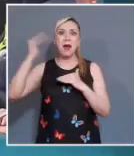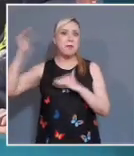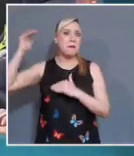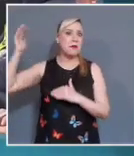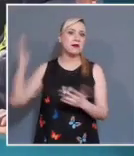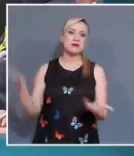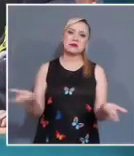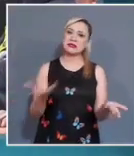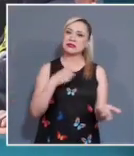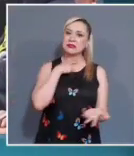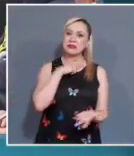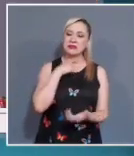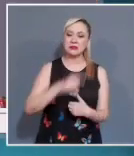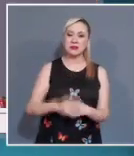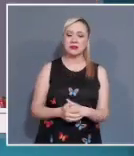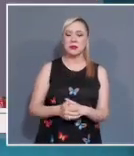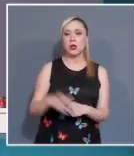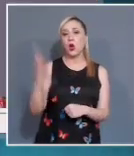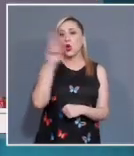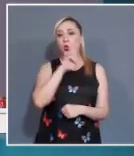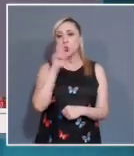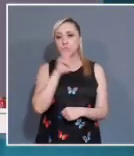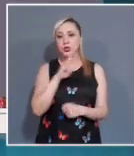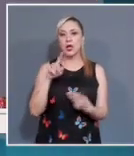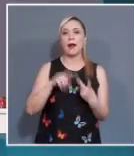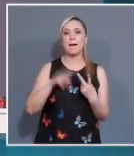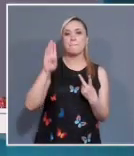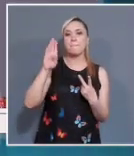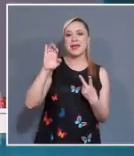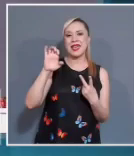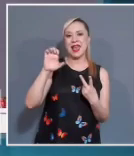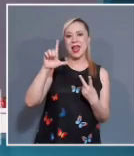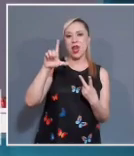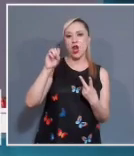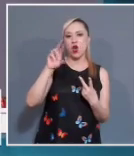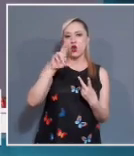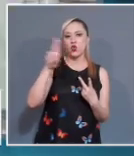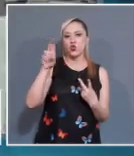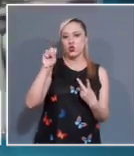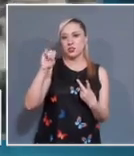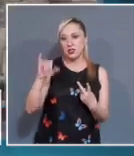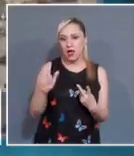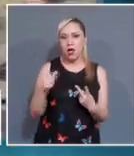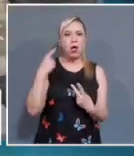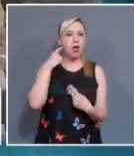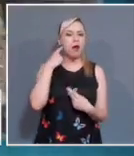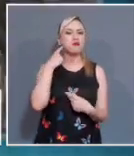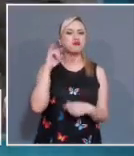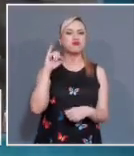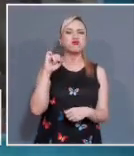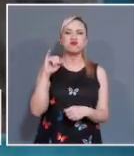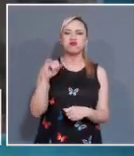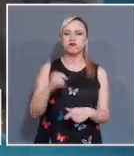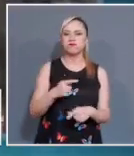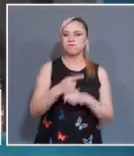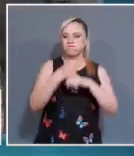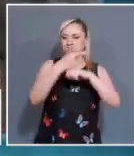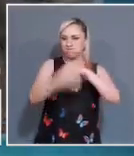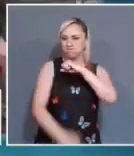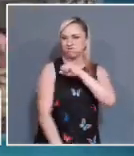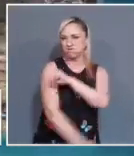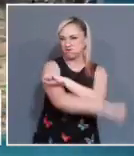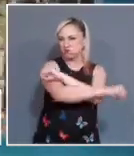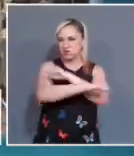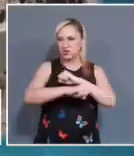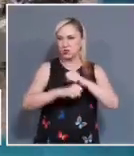Los países de Rusia y Bielorrusia firmaron un acuerdo que formaliza el despliegue de armas nucleares tácticas de Moscú en territorio aliado, dejándole